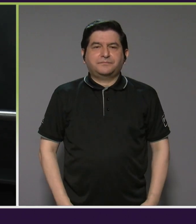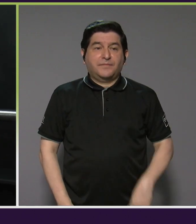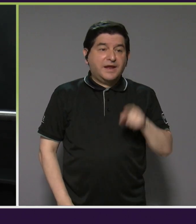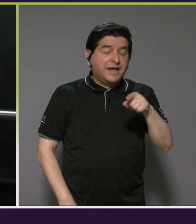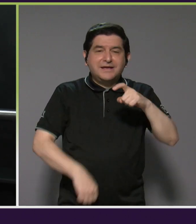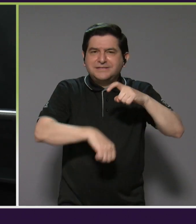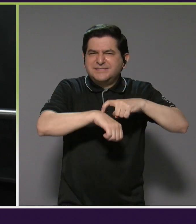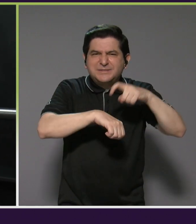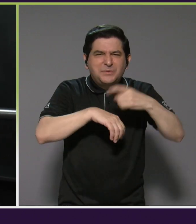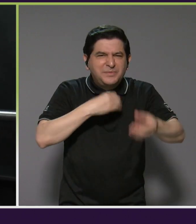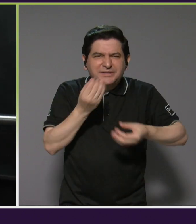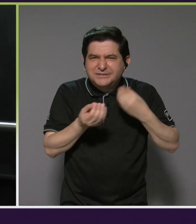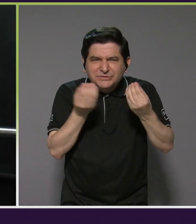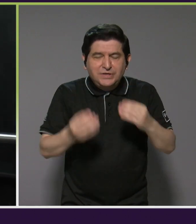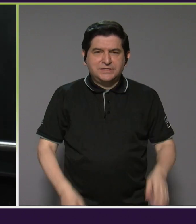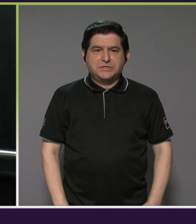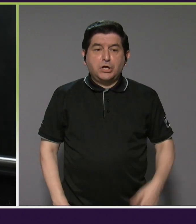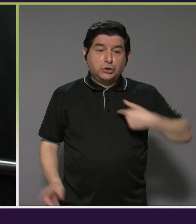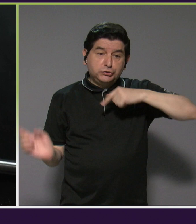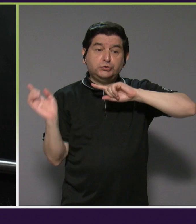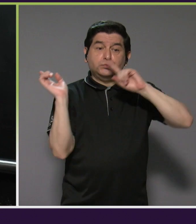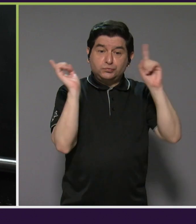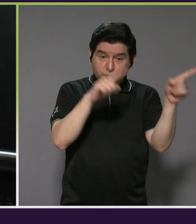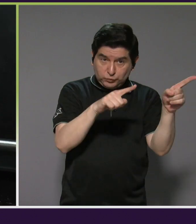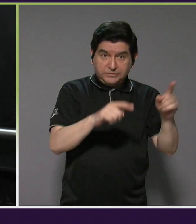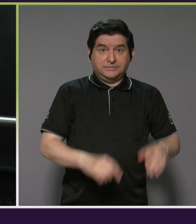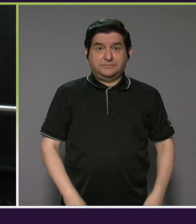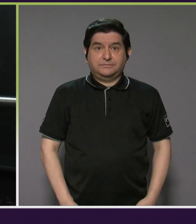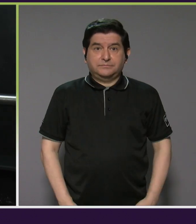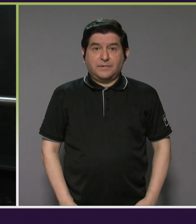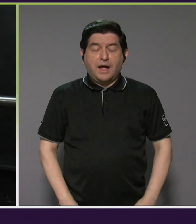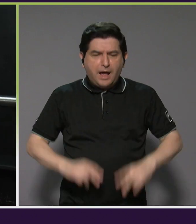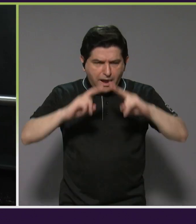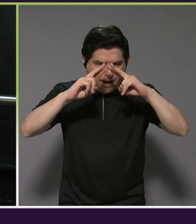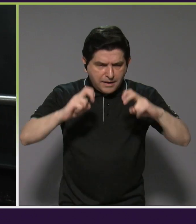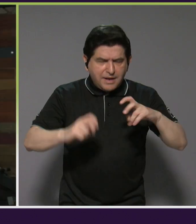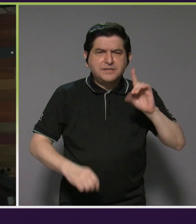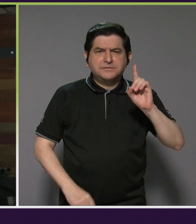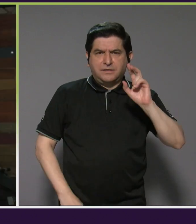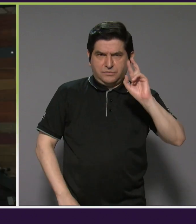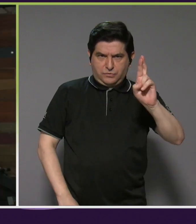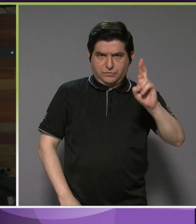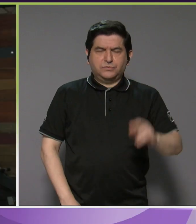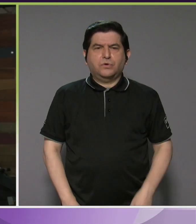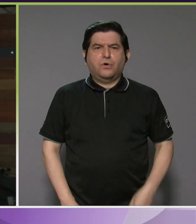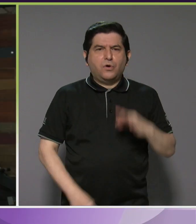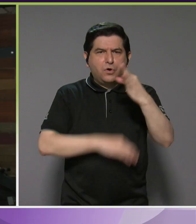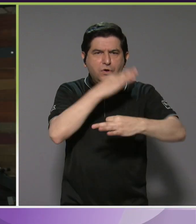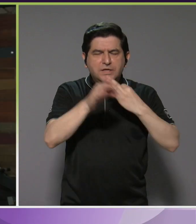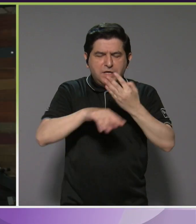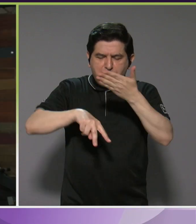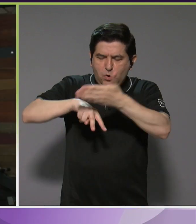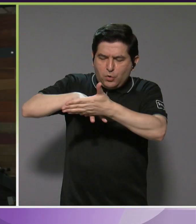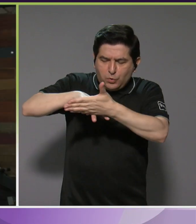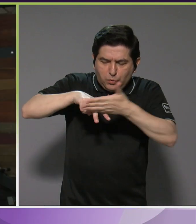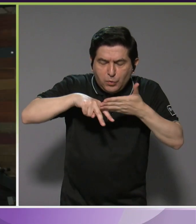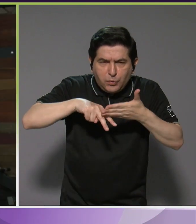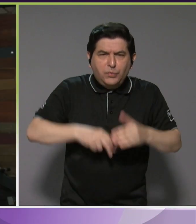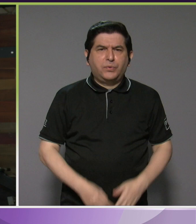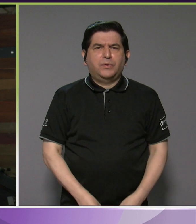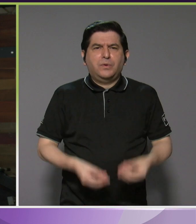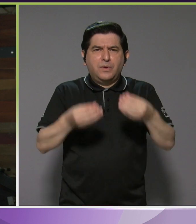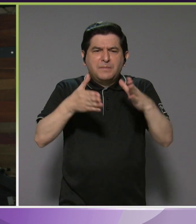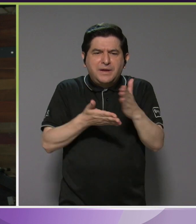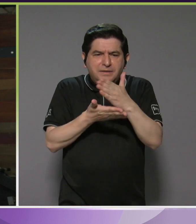que hicimos fue que yo viajé y pues me revisaron los doctores, ¿verdad? El tipo de amputación, la pérdida